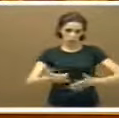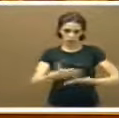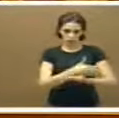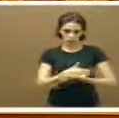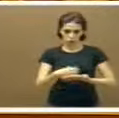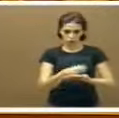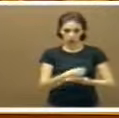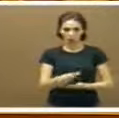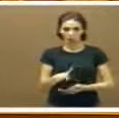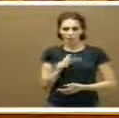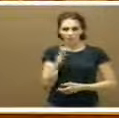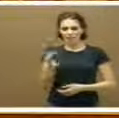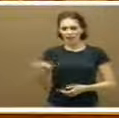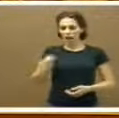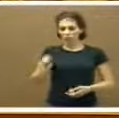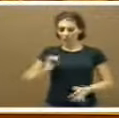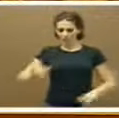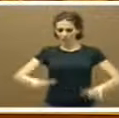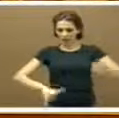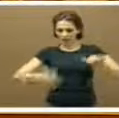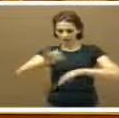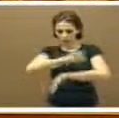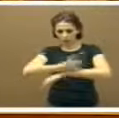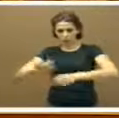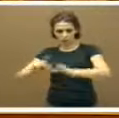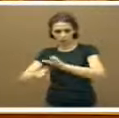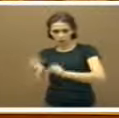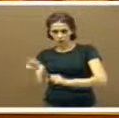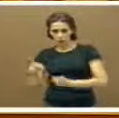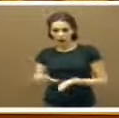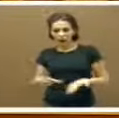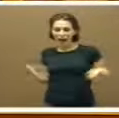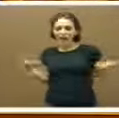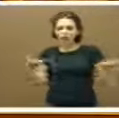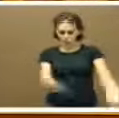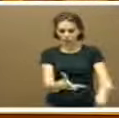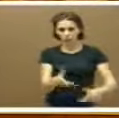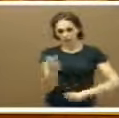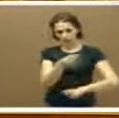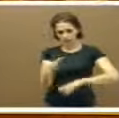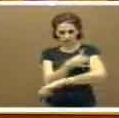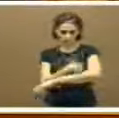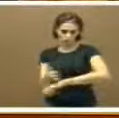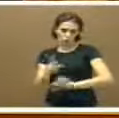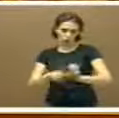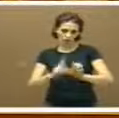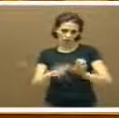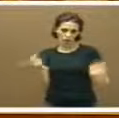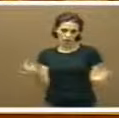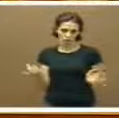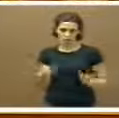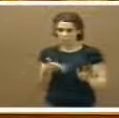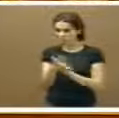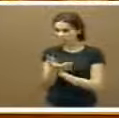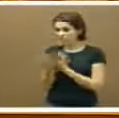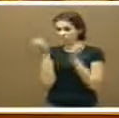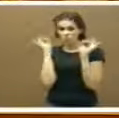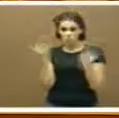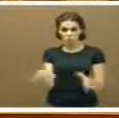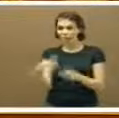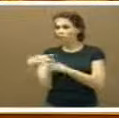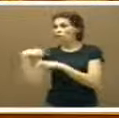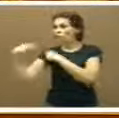servirse de los extremeños, sino servir a los extremeños. Es decir, como cualquier familia